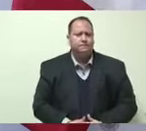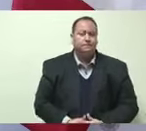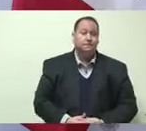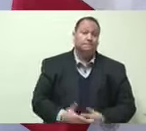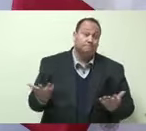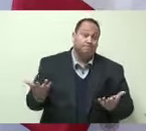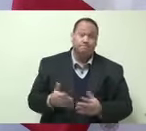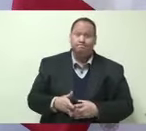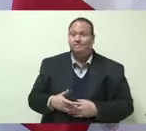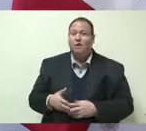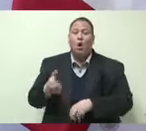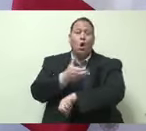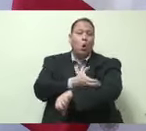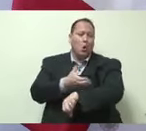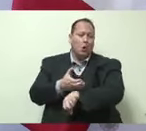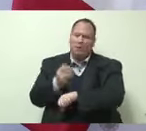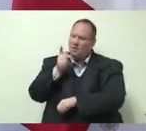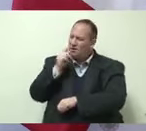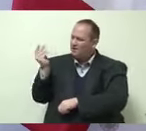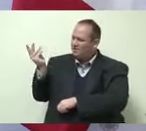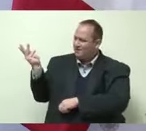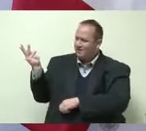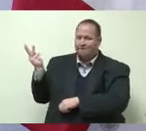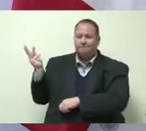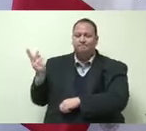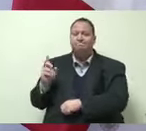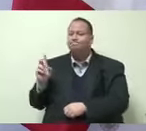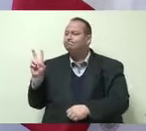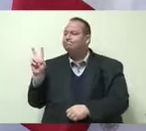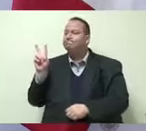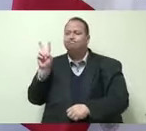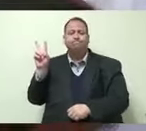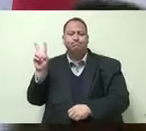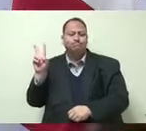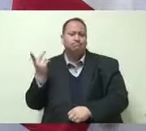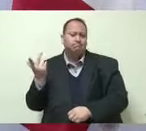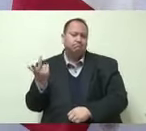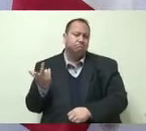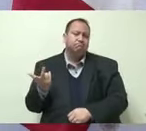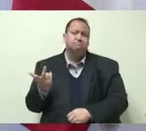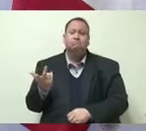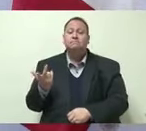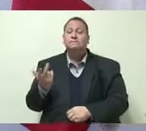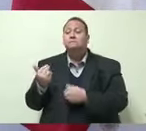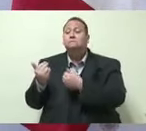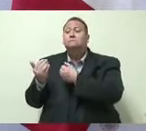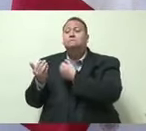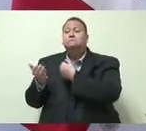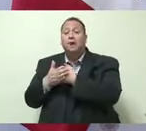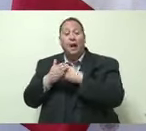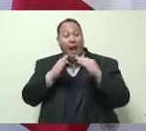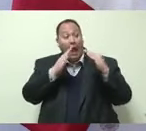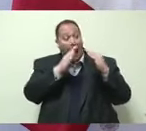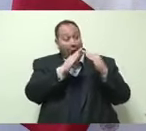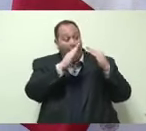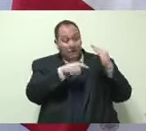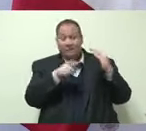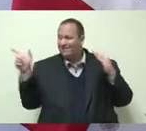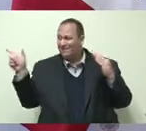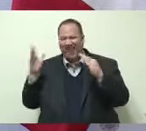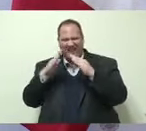los compañeros se encontraban por salir de un domicilio que